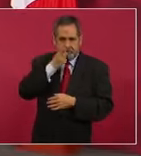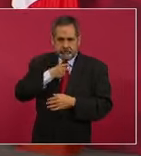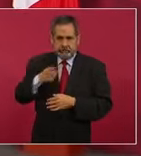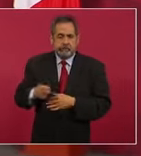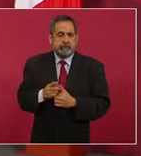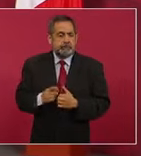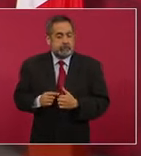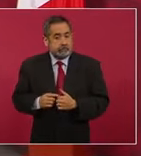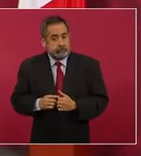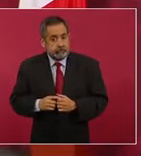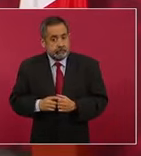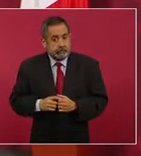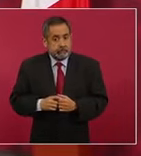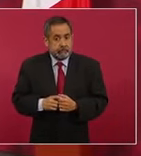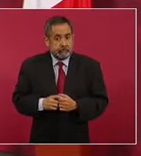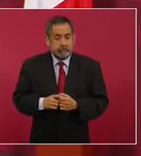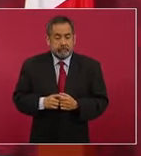Entonces,